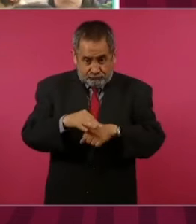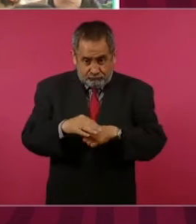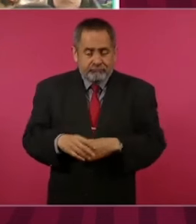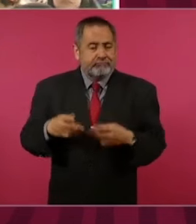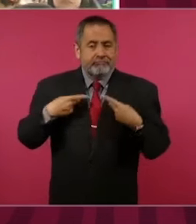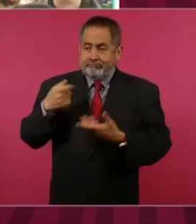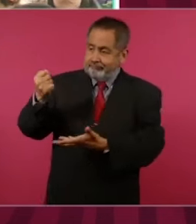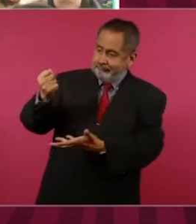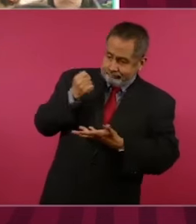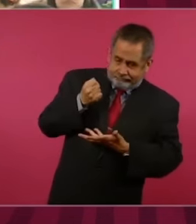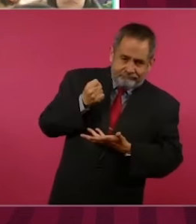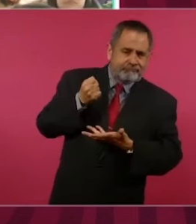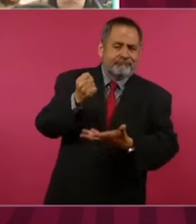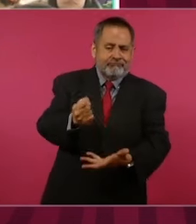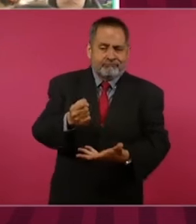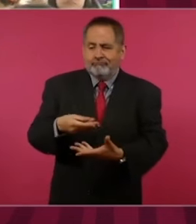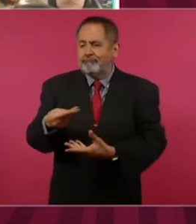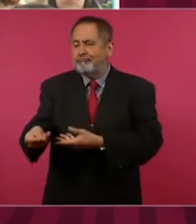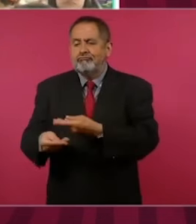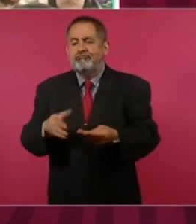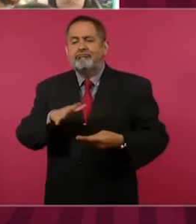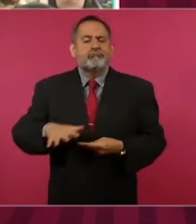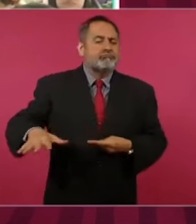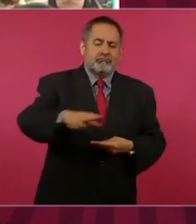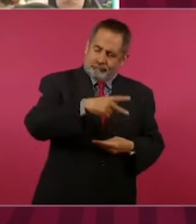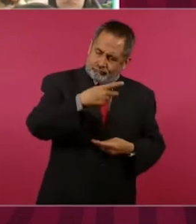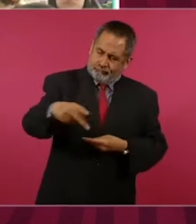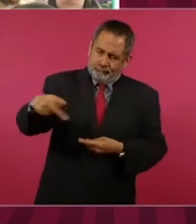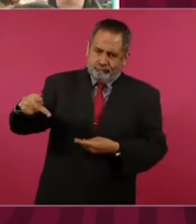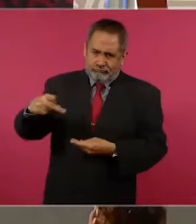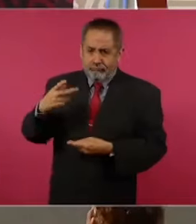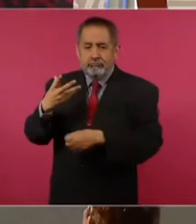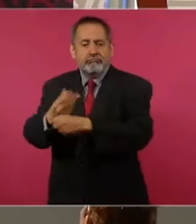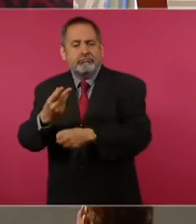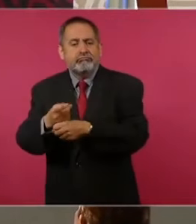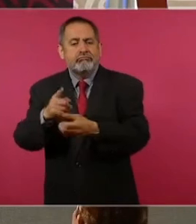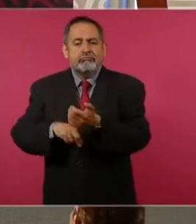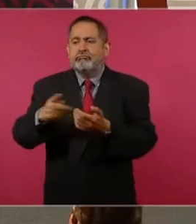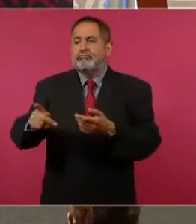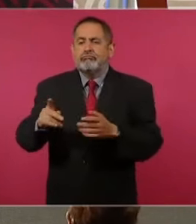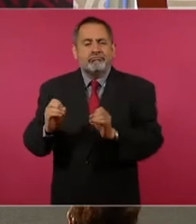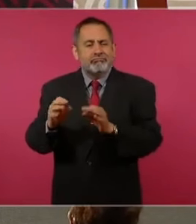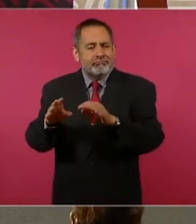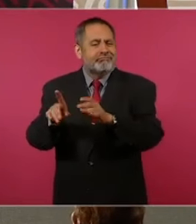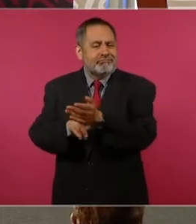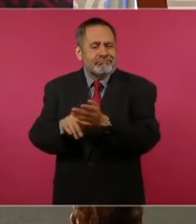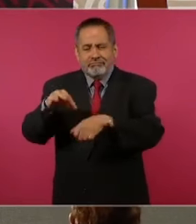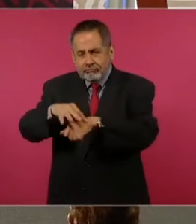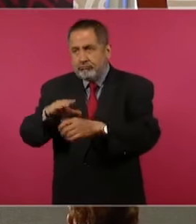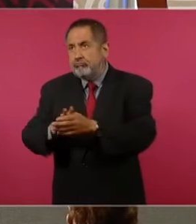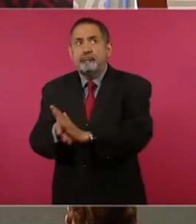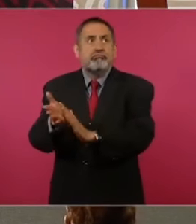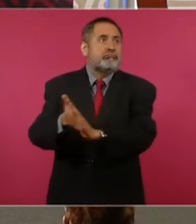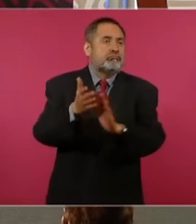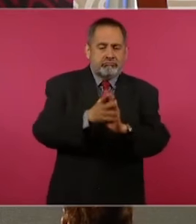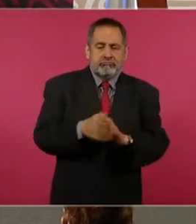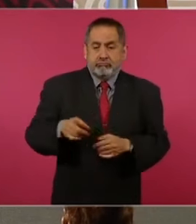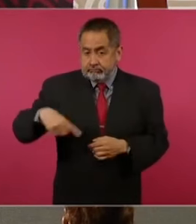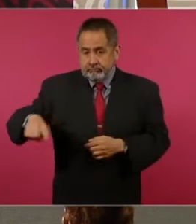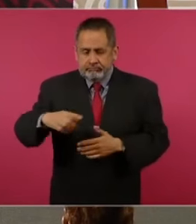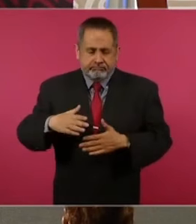del pueblo llegará al pueblo para mejorar sus centros de salud, porque confiamos en la gente, porque el pueblo